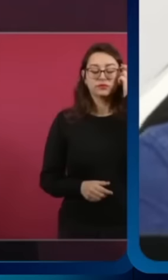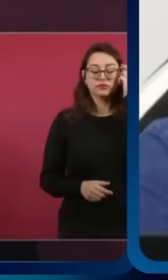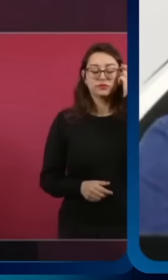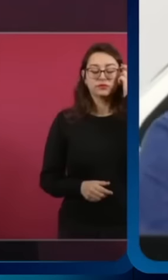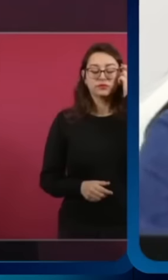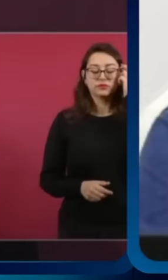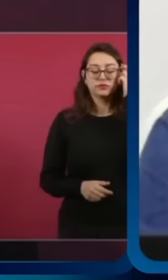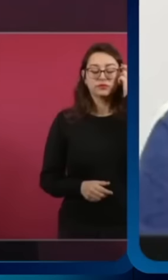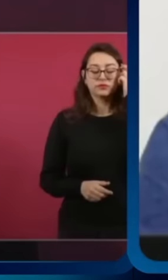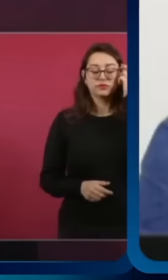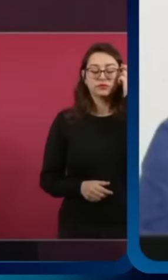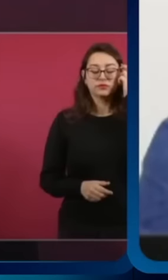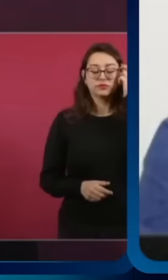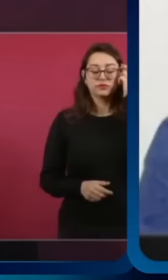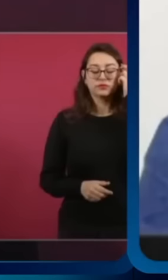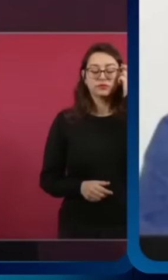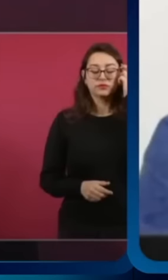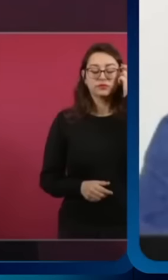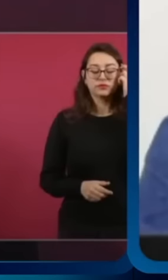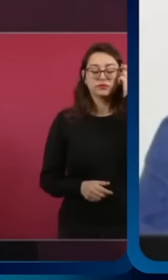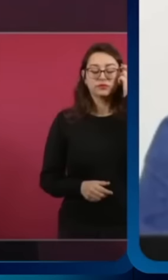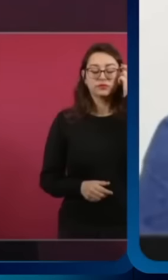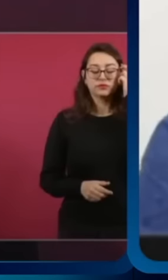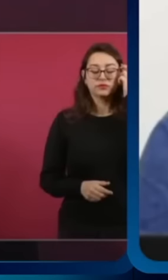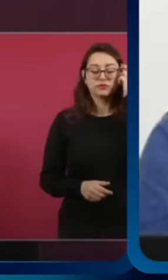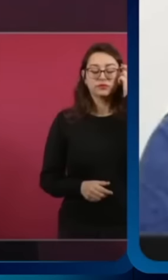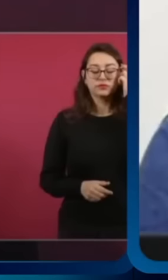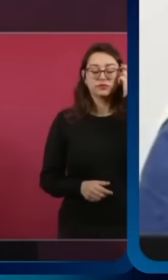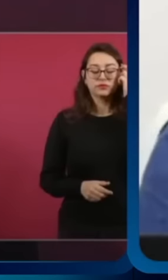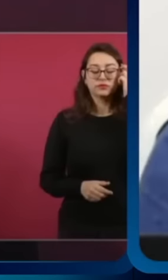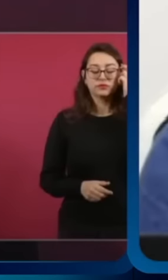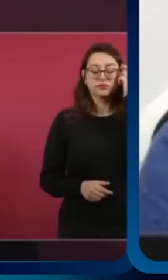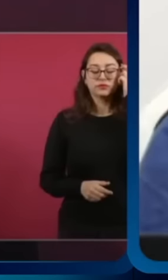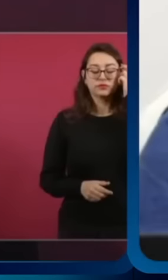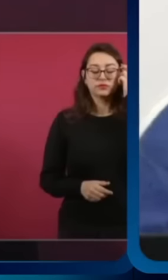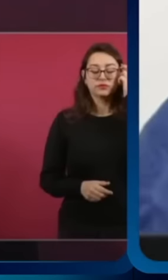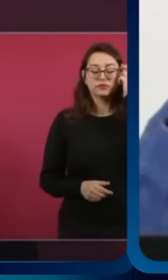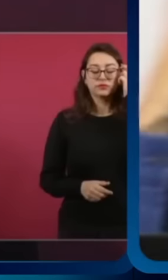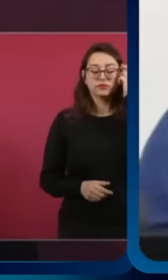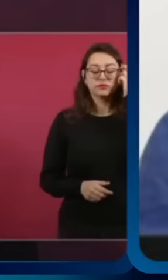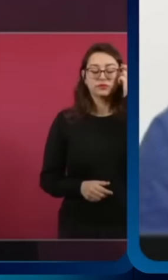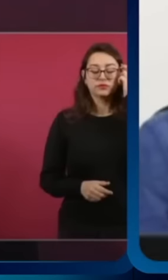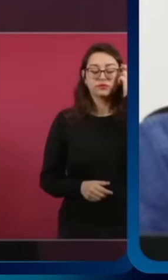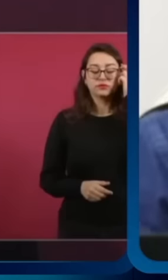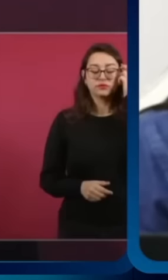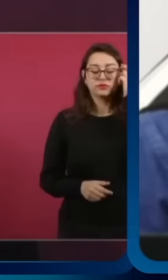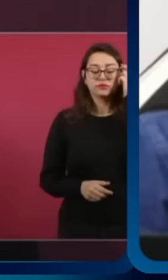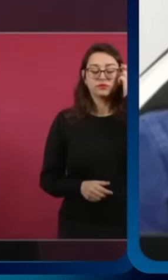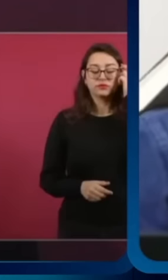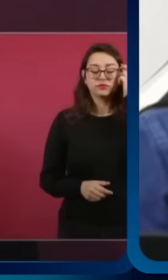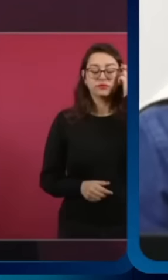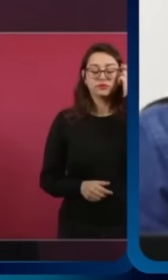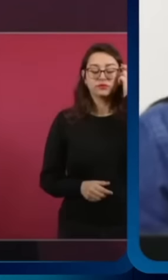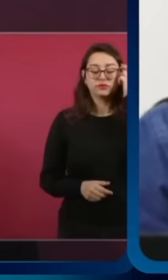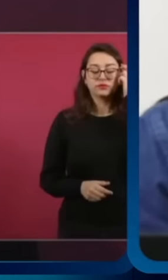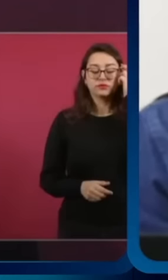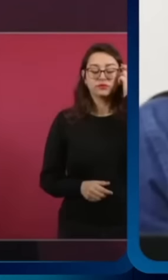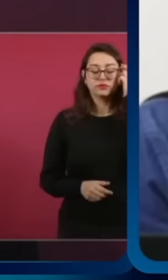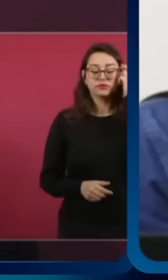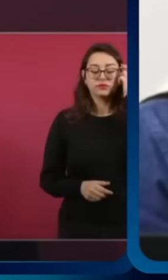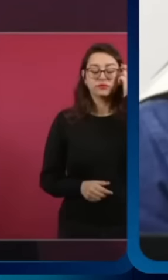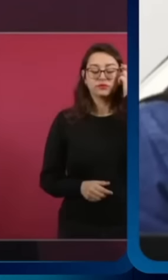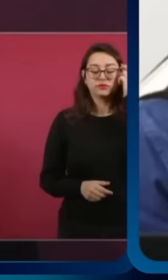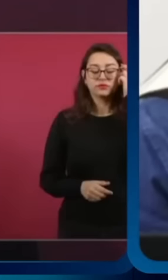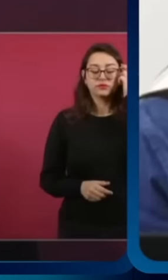cuida, pero al ser ya eventos que ya no van a ser públicos, que ya no los puede sacar en sus redes sociales por la veda electoral,